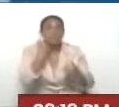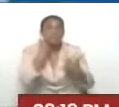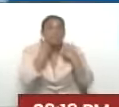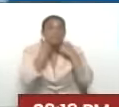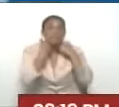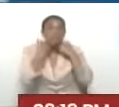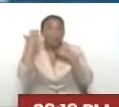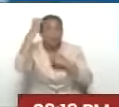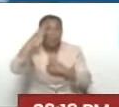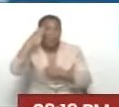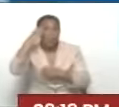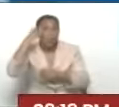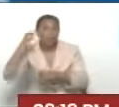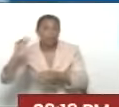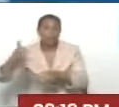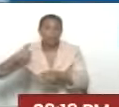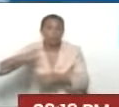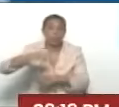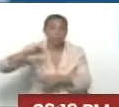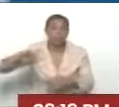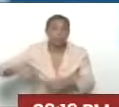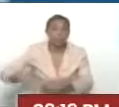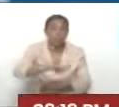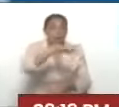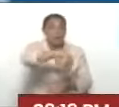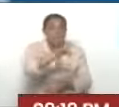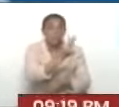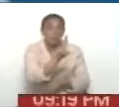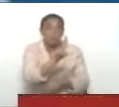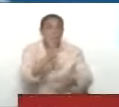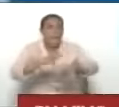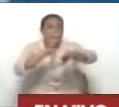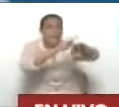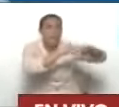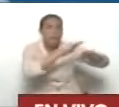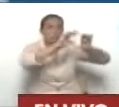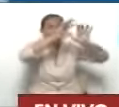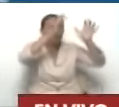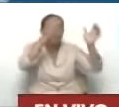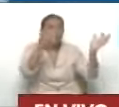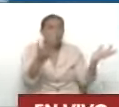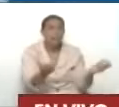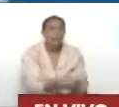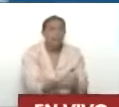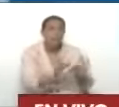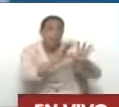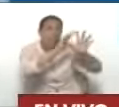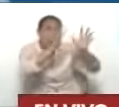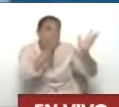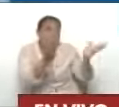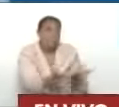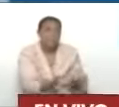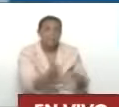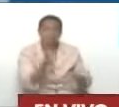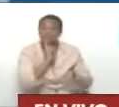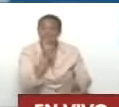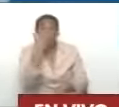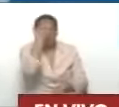de Europa, y bueno, era la alerta mundial, una pandemia, no sabíamos qué iba a pasar en el